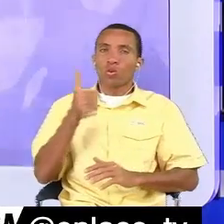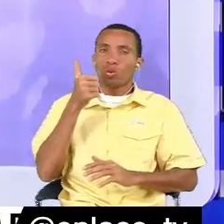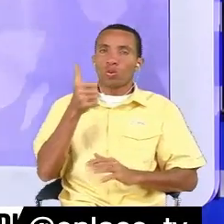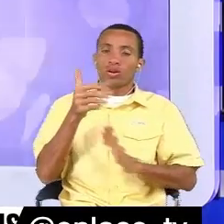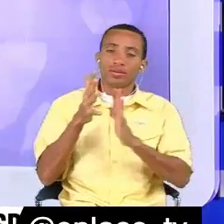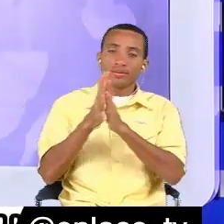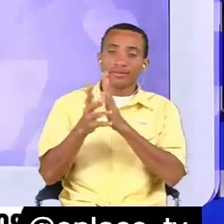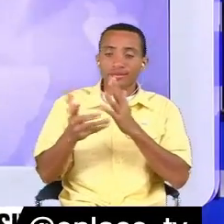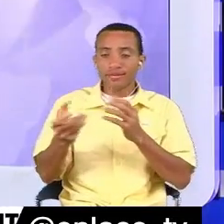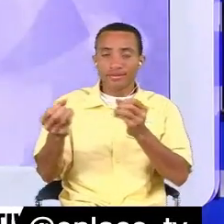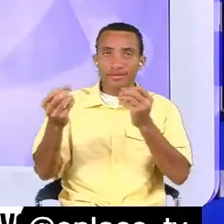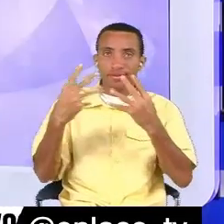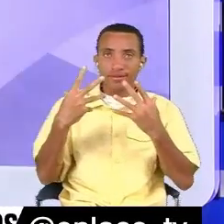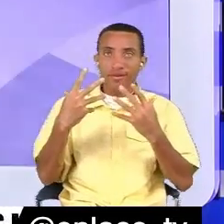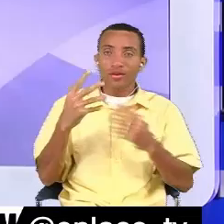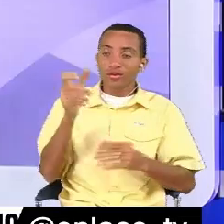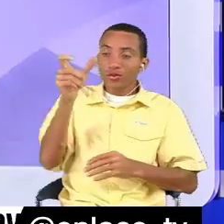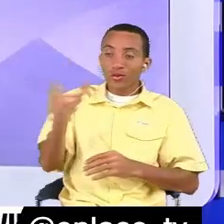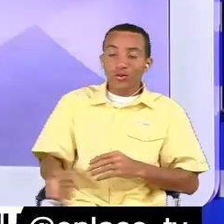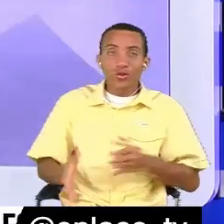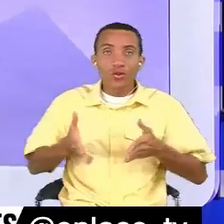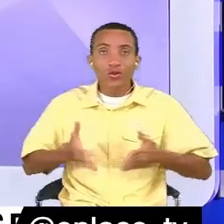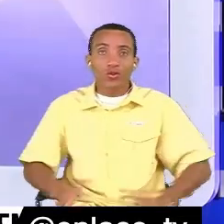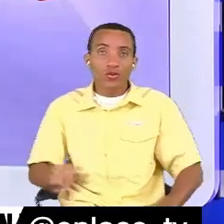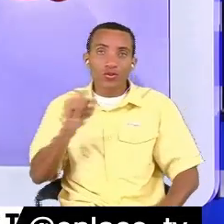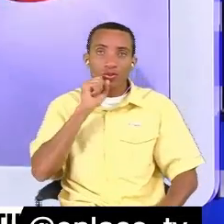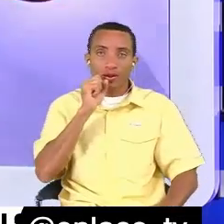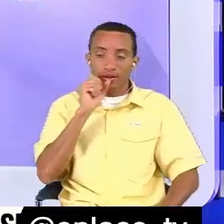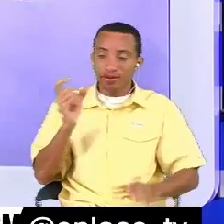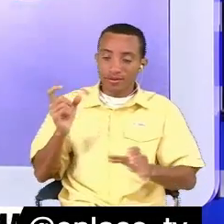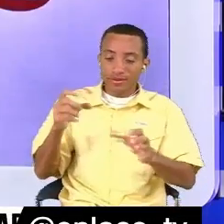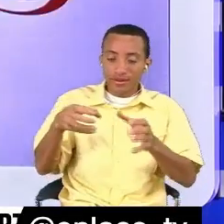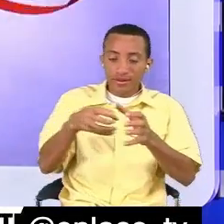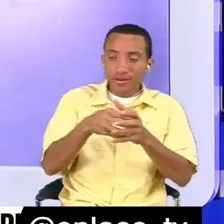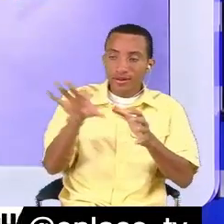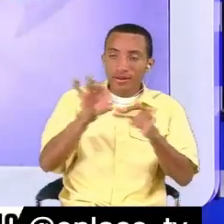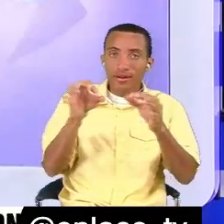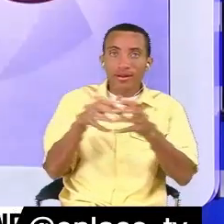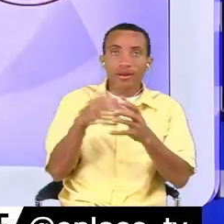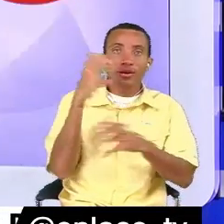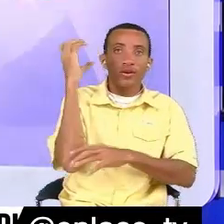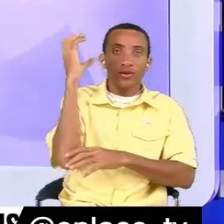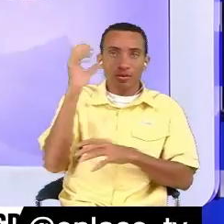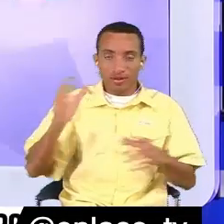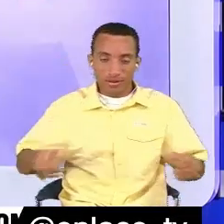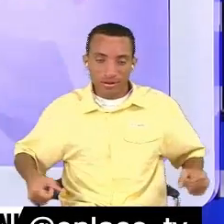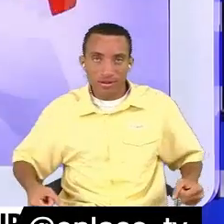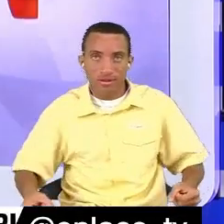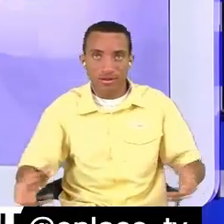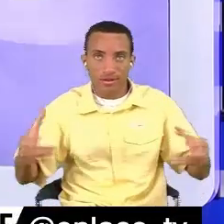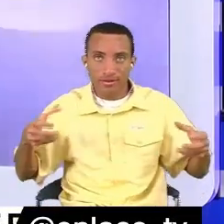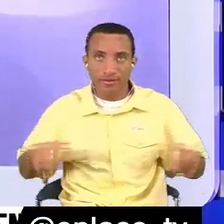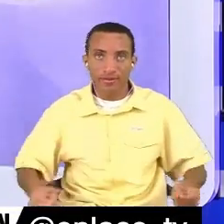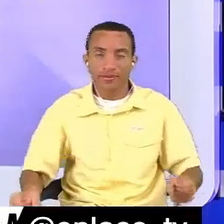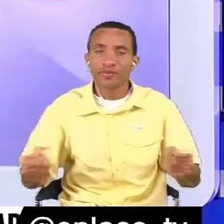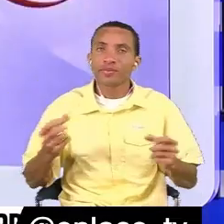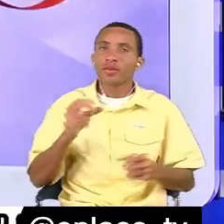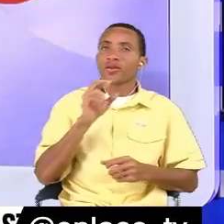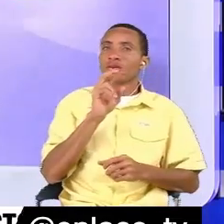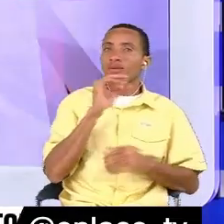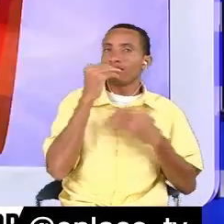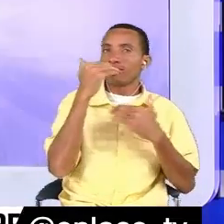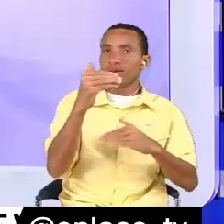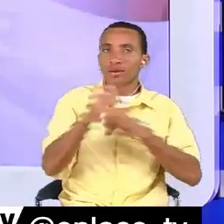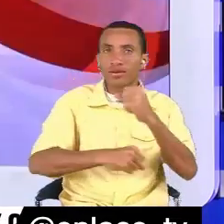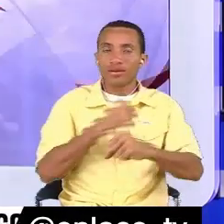nos comparte un barranqueño que hará parte de la Selección Colombia en silla de ruedas, categoría sub-23, el cual